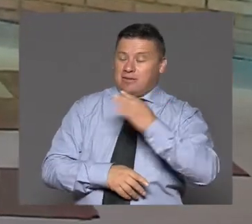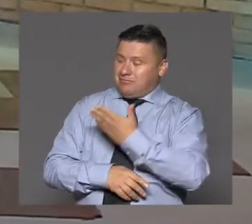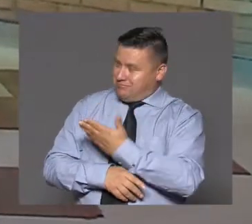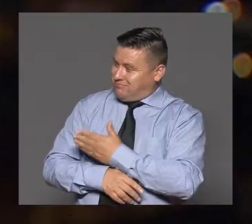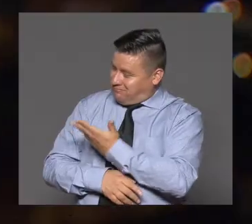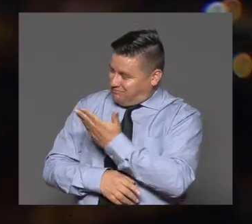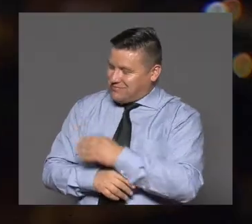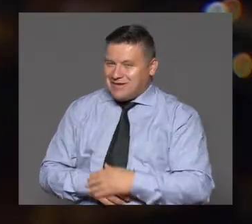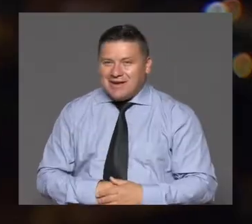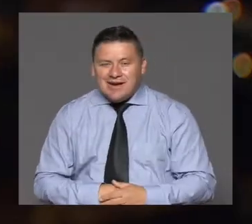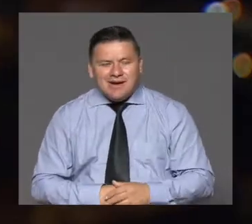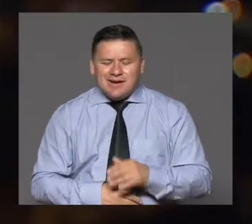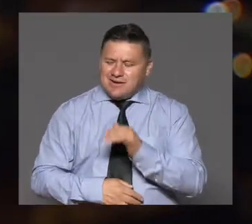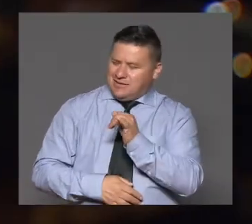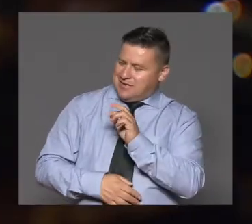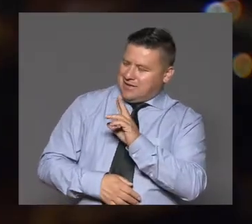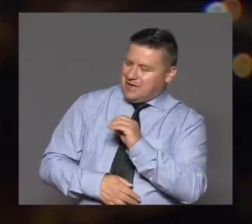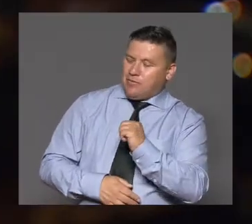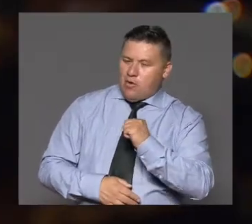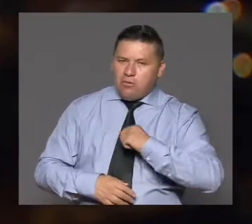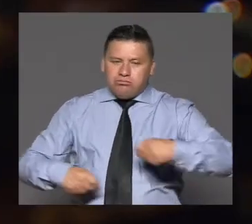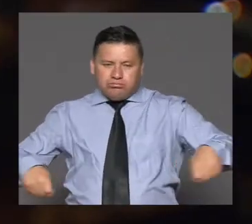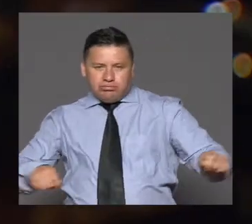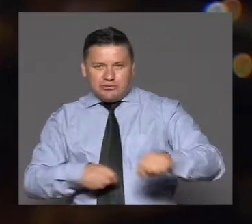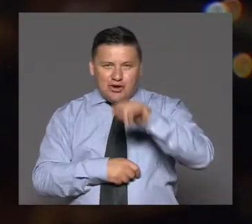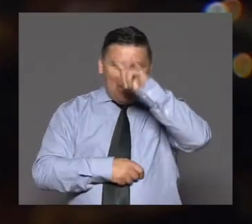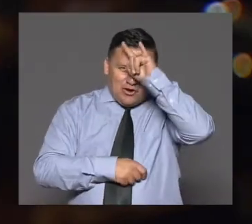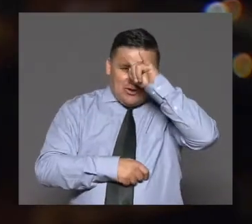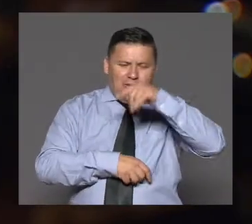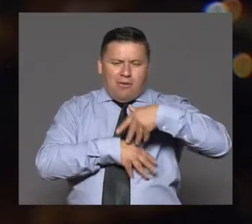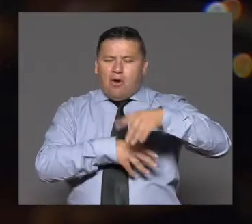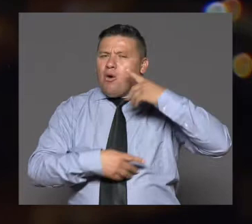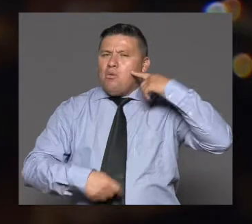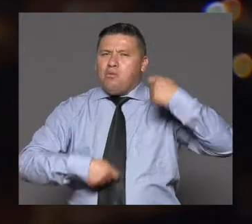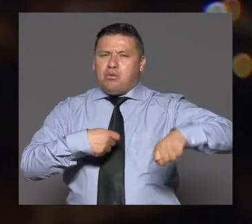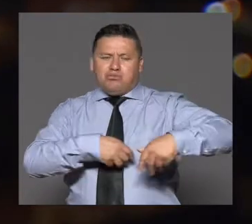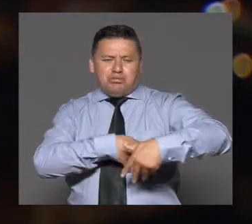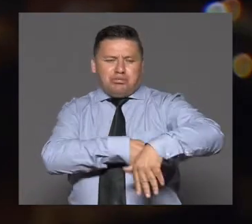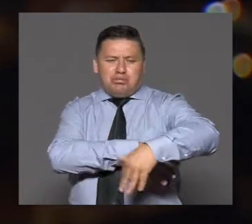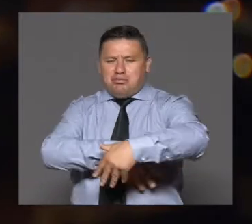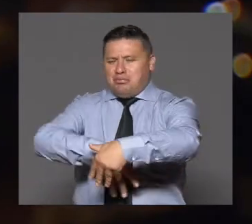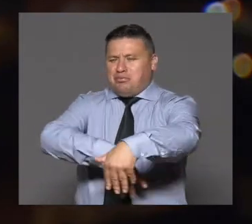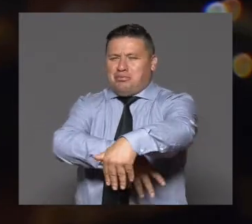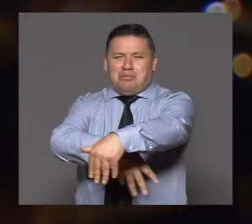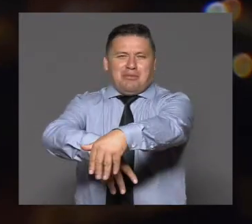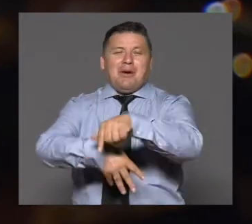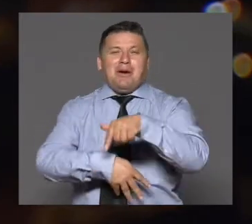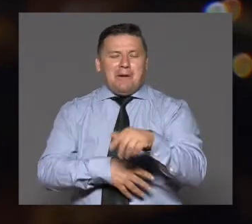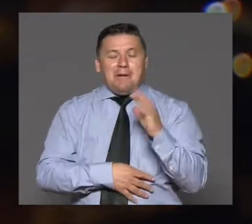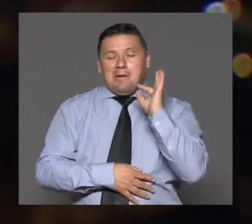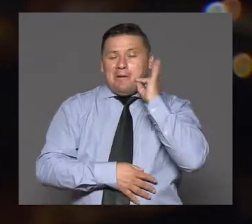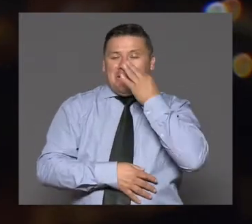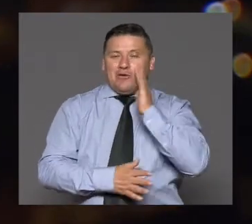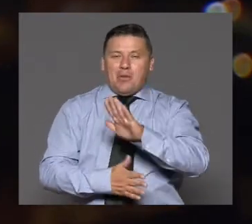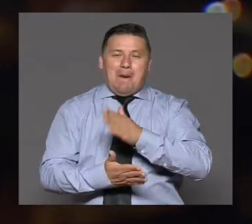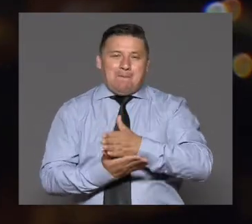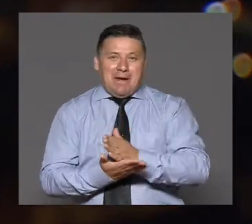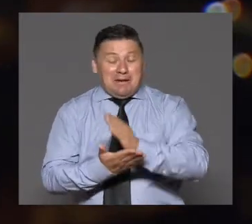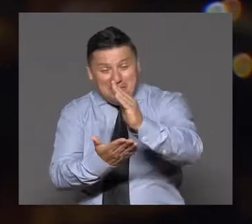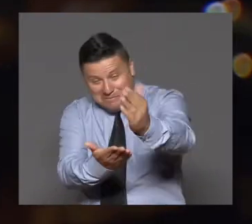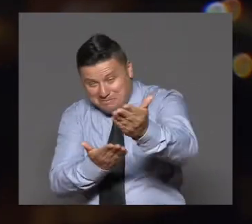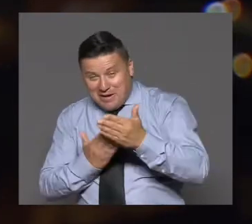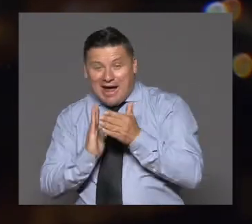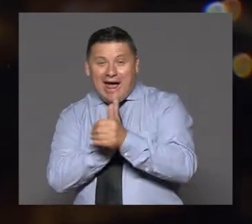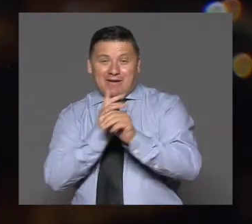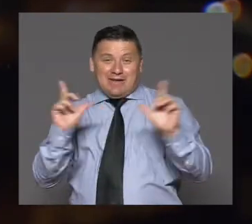adelante. Yair, hoy tenemos Carnaval de Río Sucio, bandas musicales, recorrido turístico y las delicias de la panela.